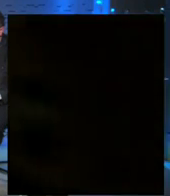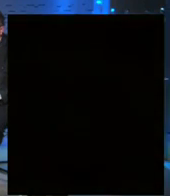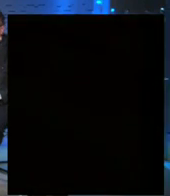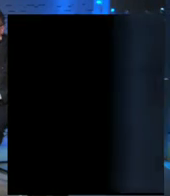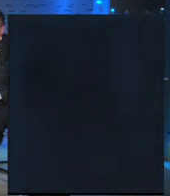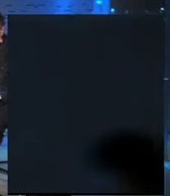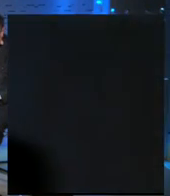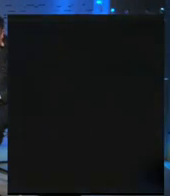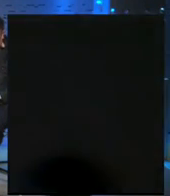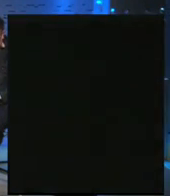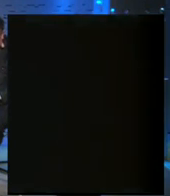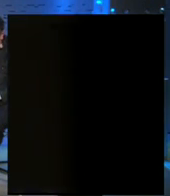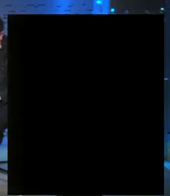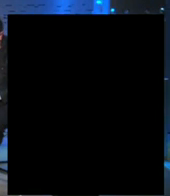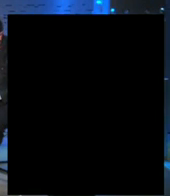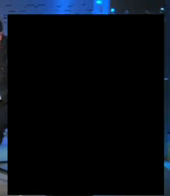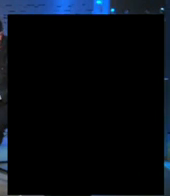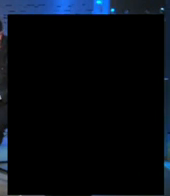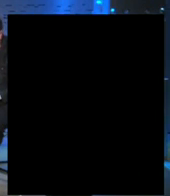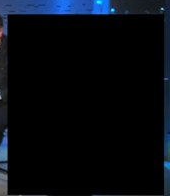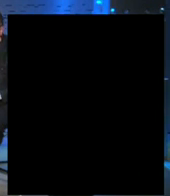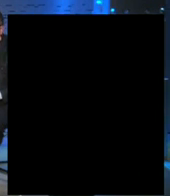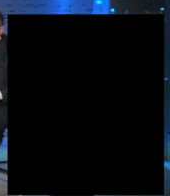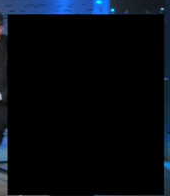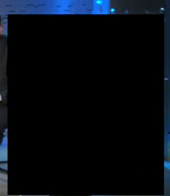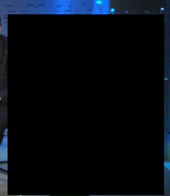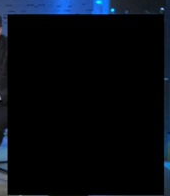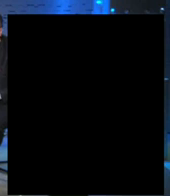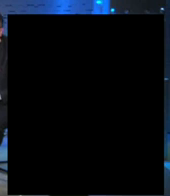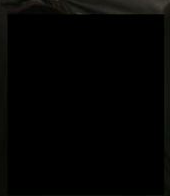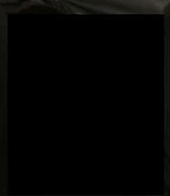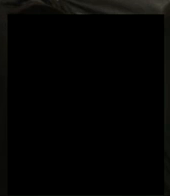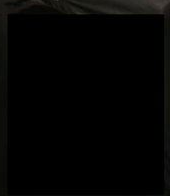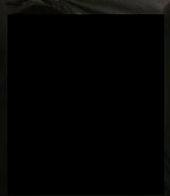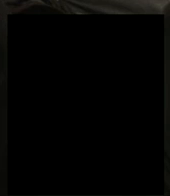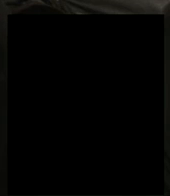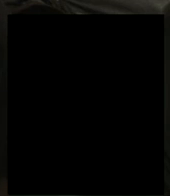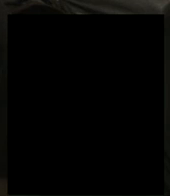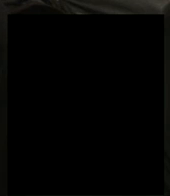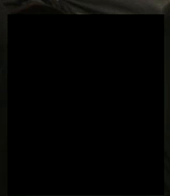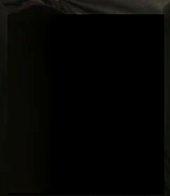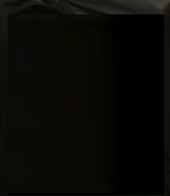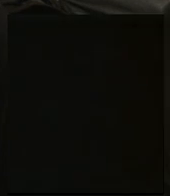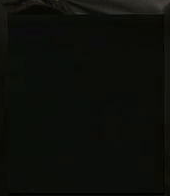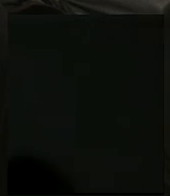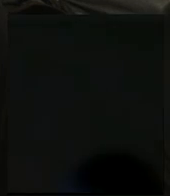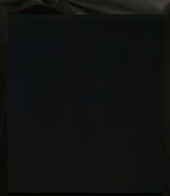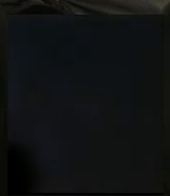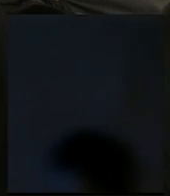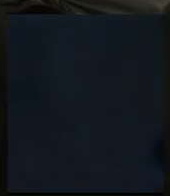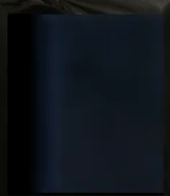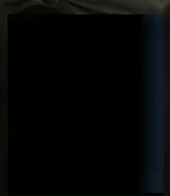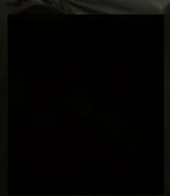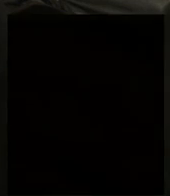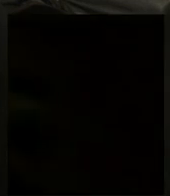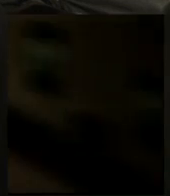que en España los bancos en general tenemos aplicaciones móviles que cumplen y que ejecutan, pero quería saber si habéis